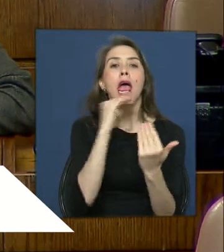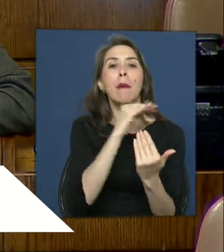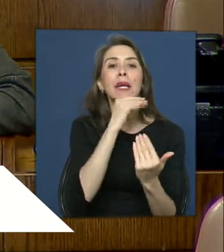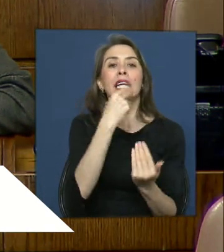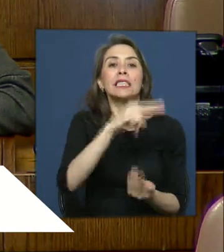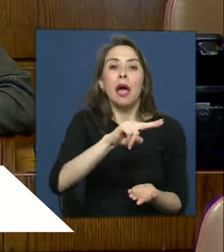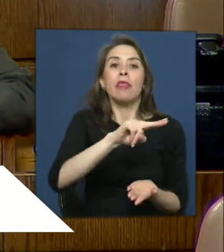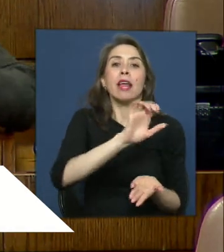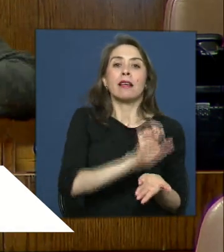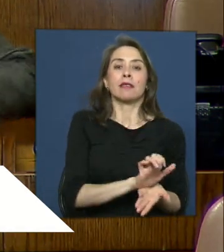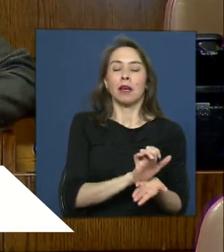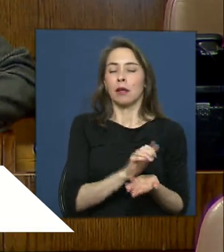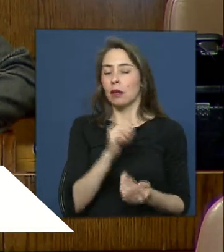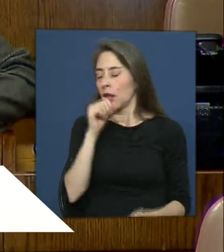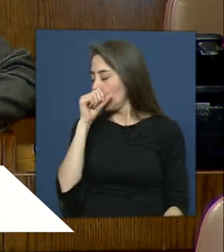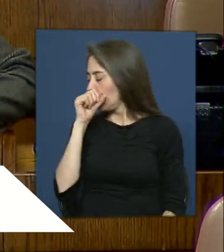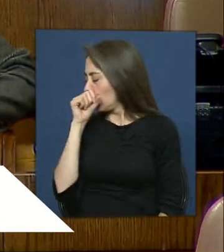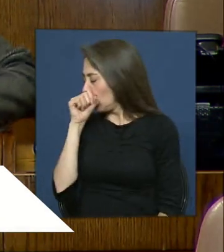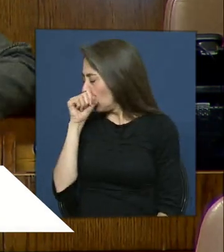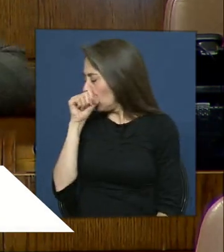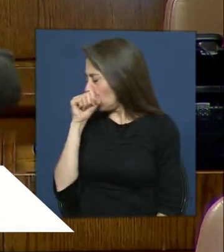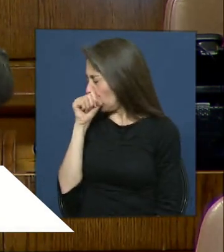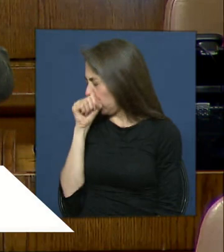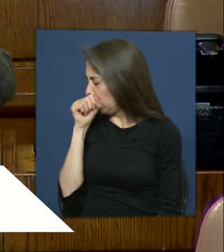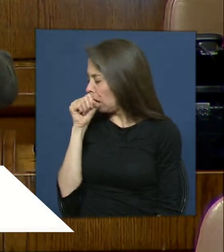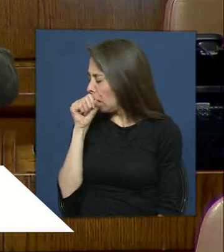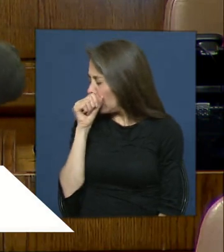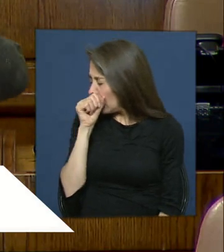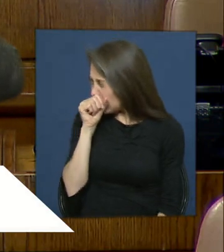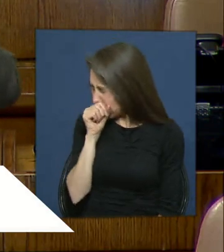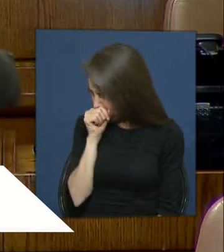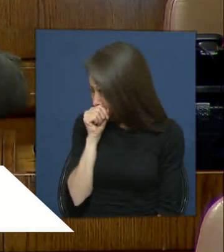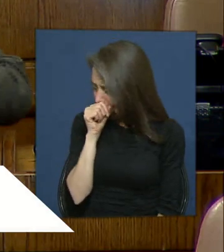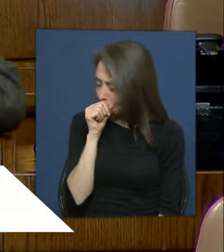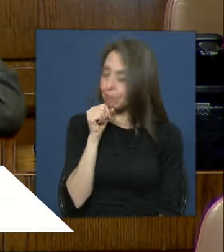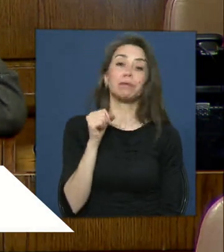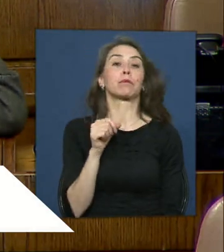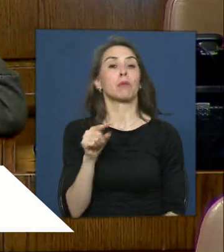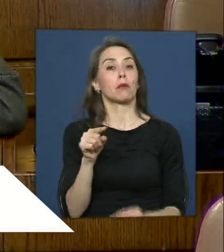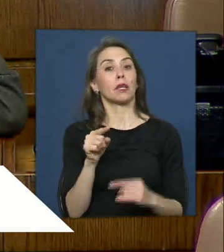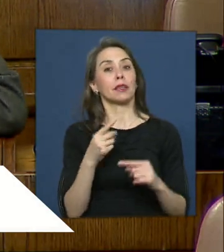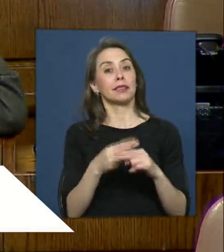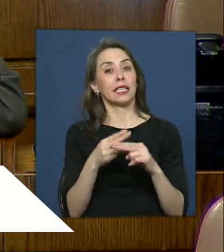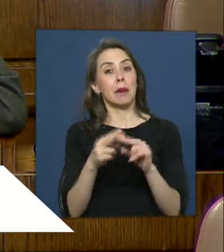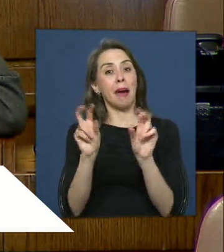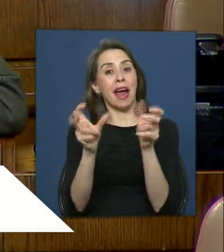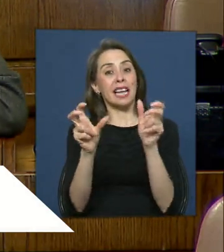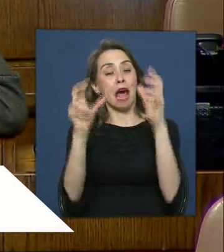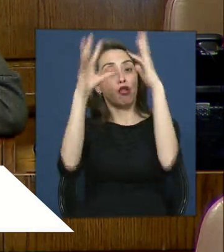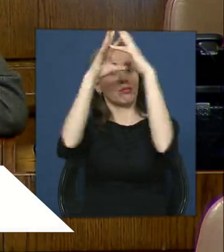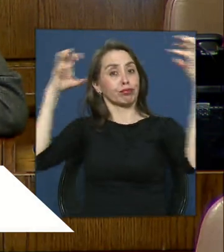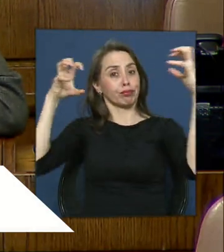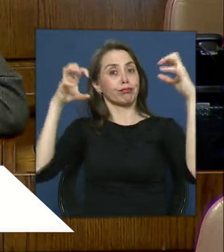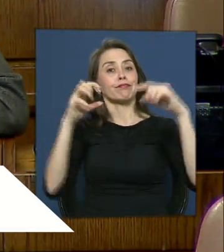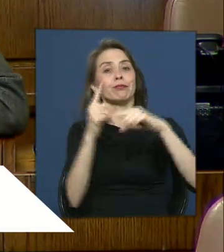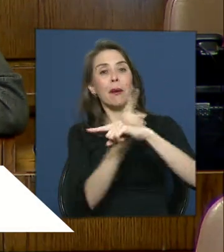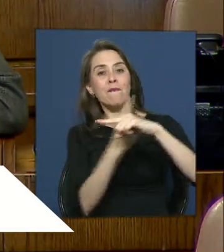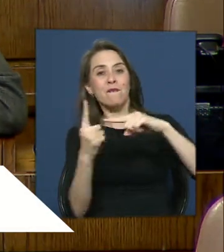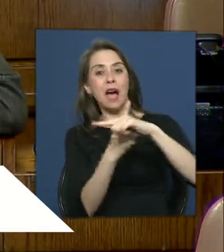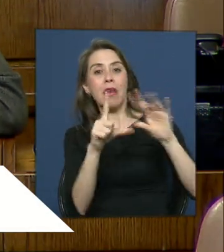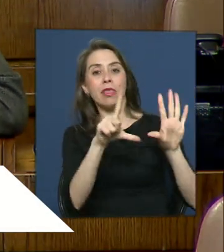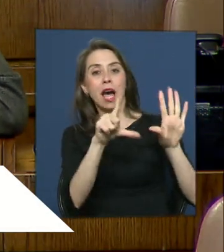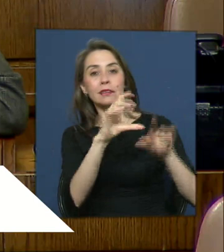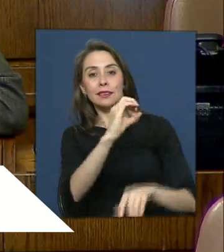Llamamos, presidente, en consecuencia, a que la banda de los 700, y queremos desde aquí oficiar